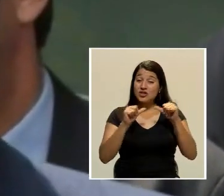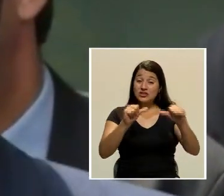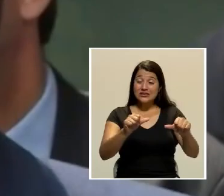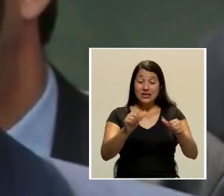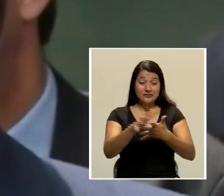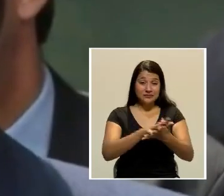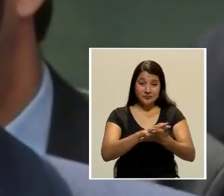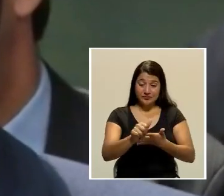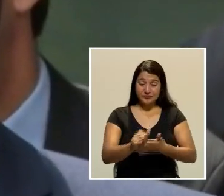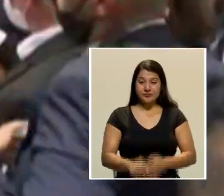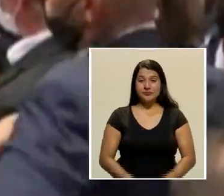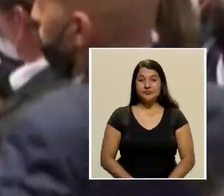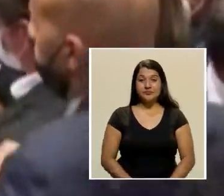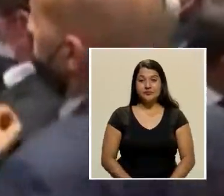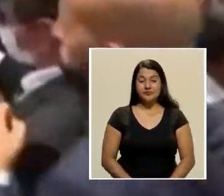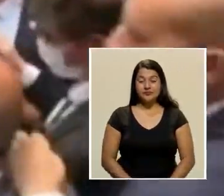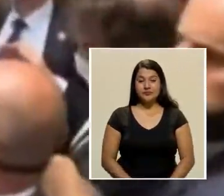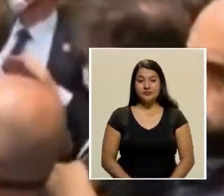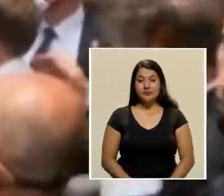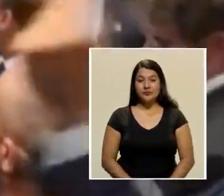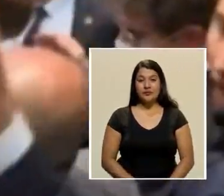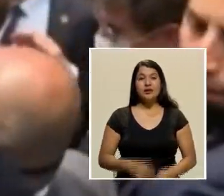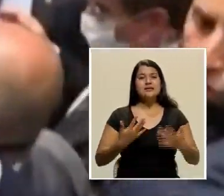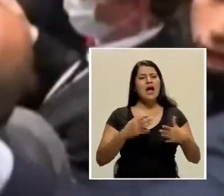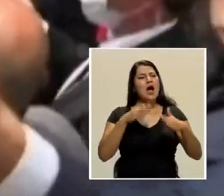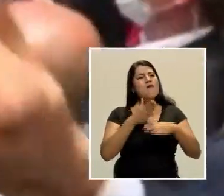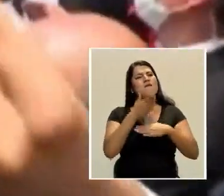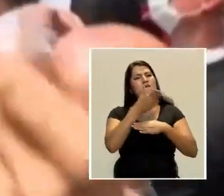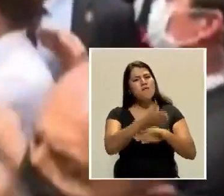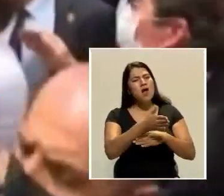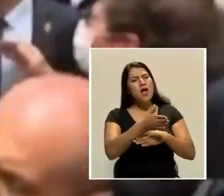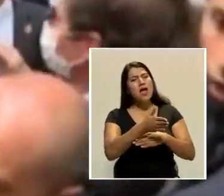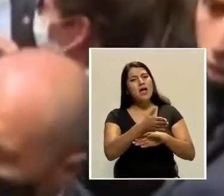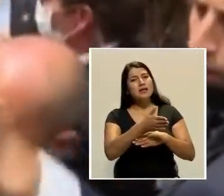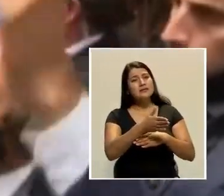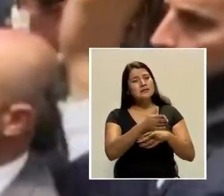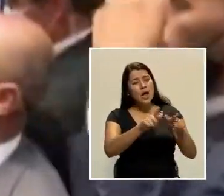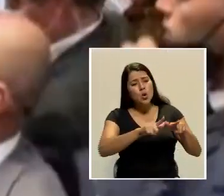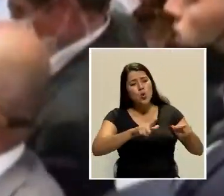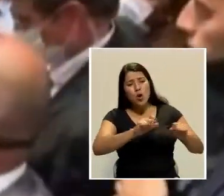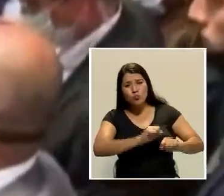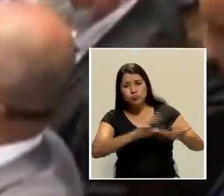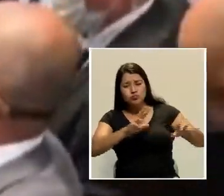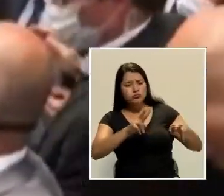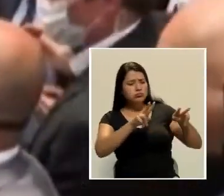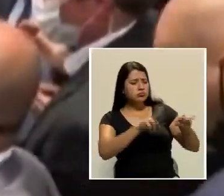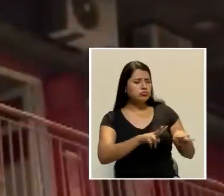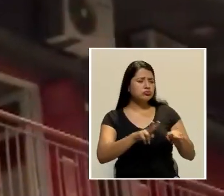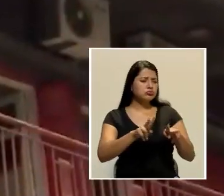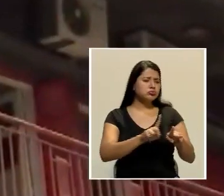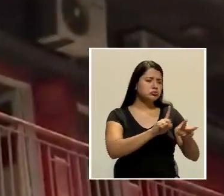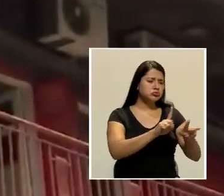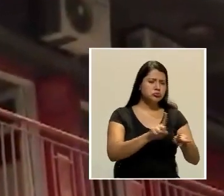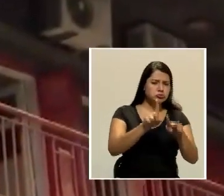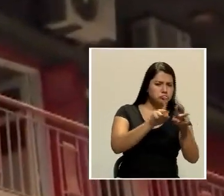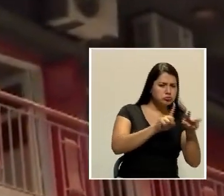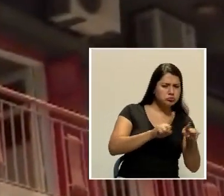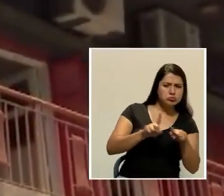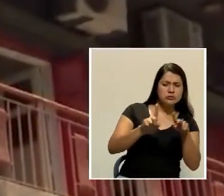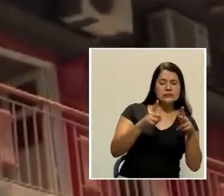reformas indispensables en algunos sectores. Lo sabemos, la energía, los mercados públicos, la lucha contra la corrupción. Si no se hacen